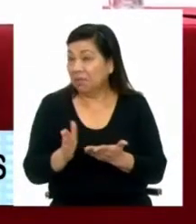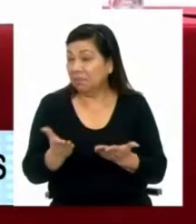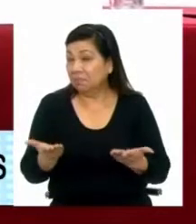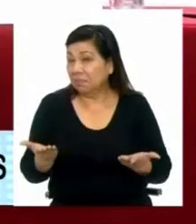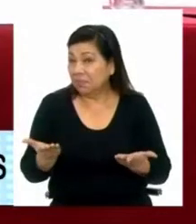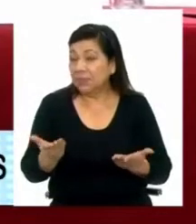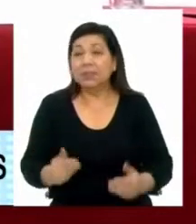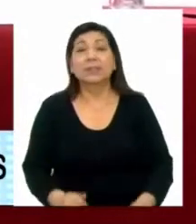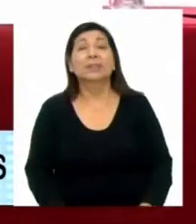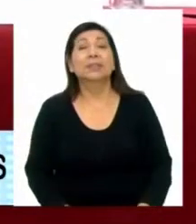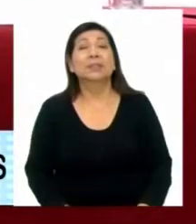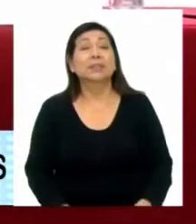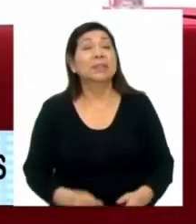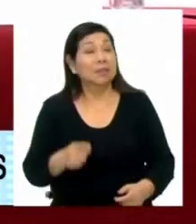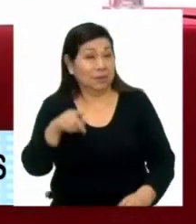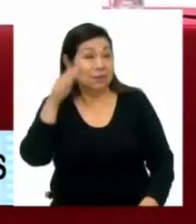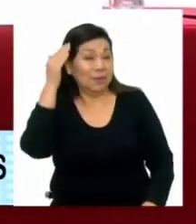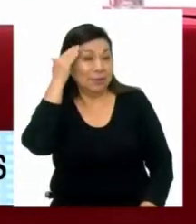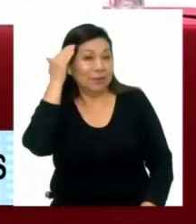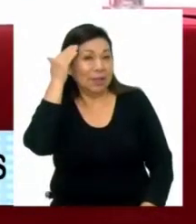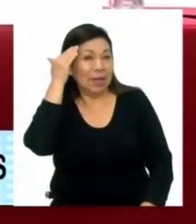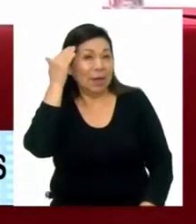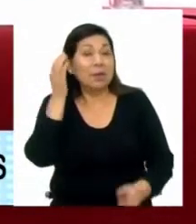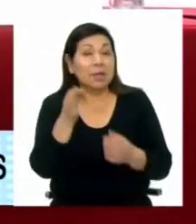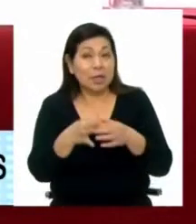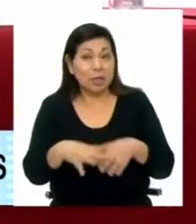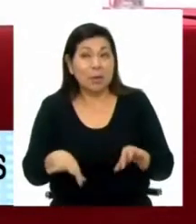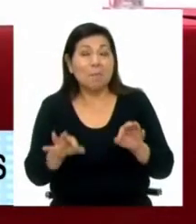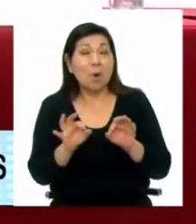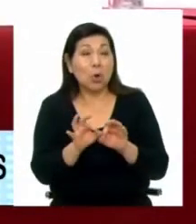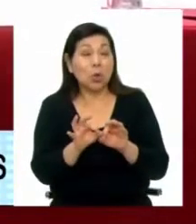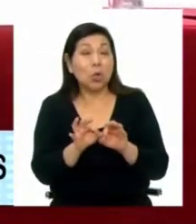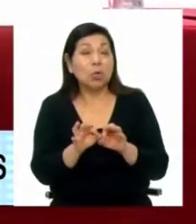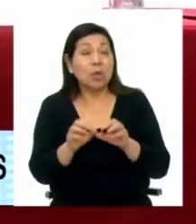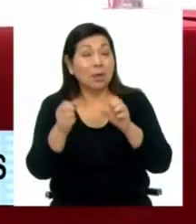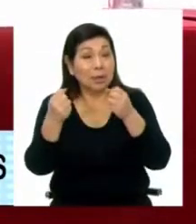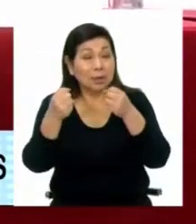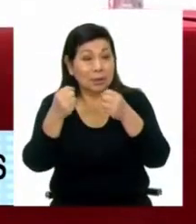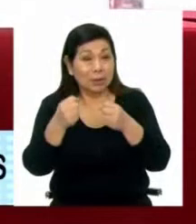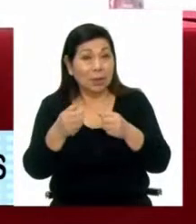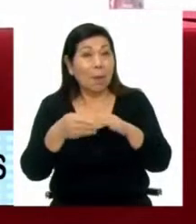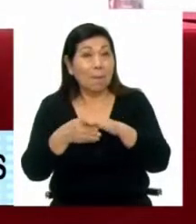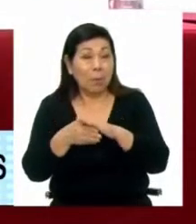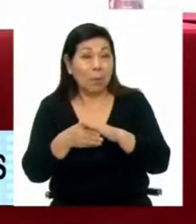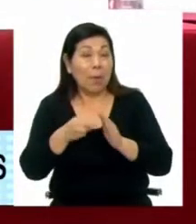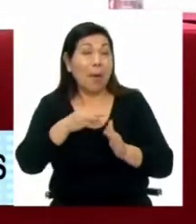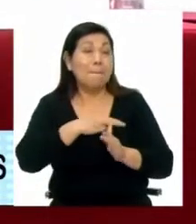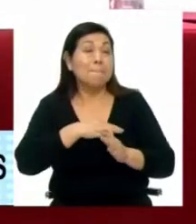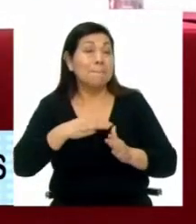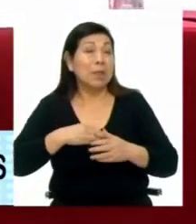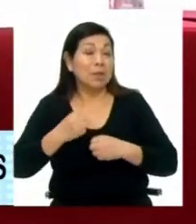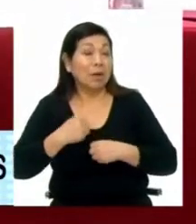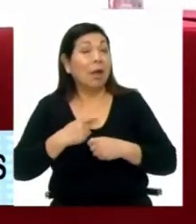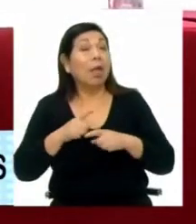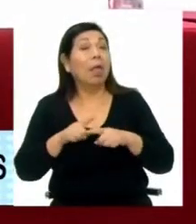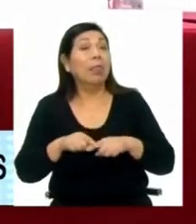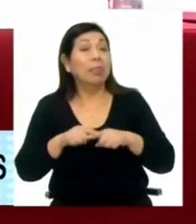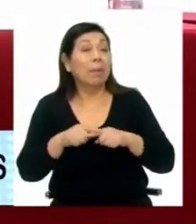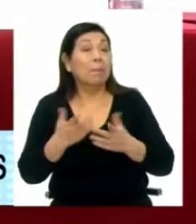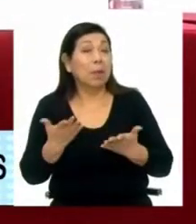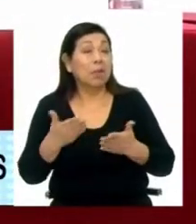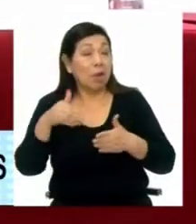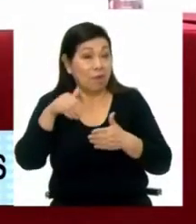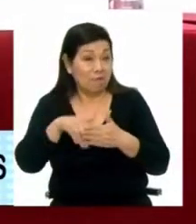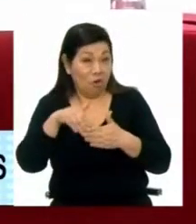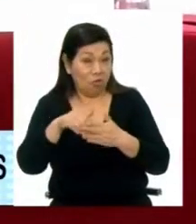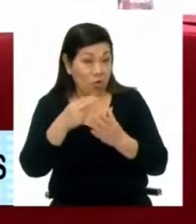preguntarle que sabe de la importancia que tiene el nombramiento del próximo ministro de Interior y que de eso dependería el